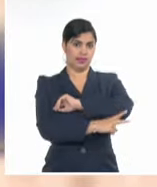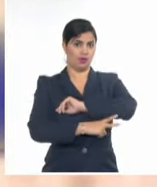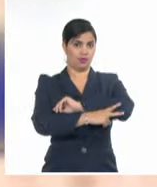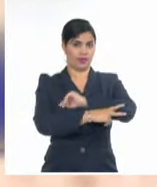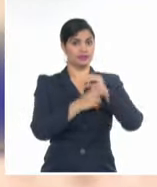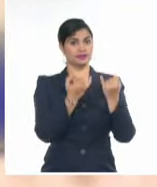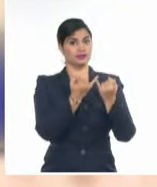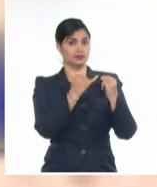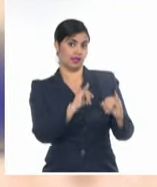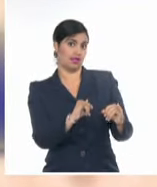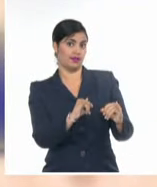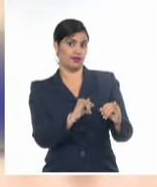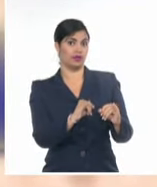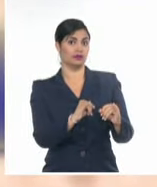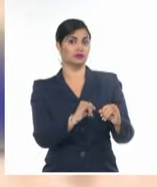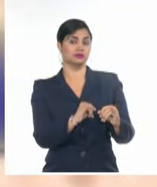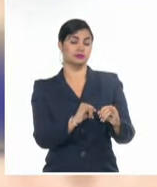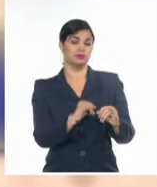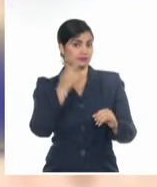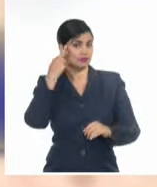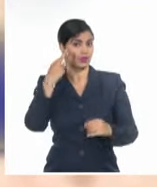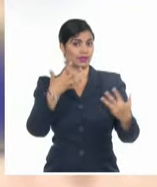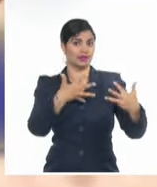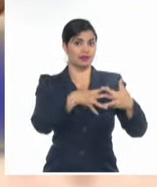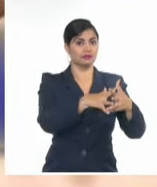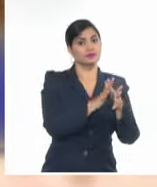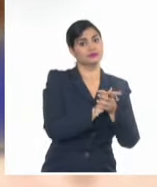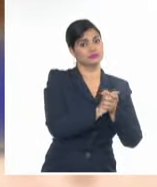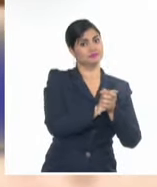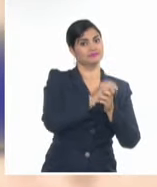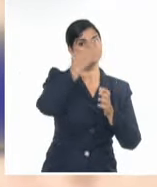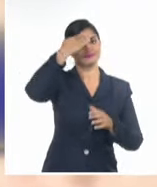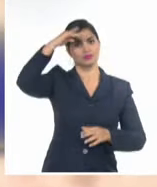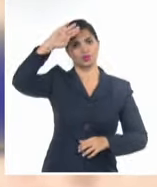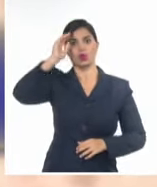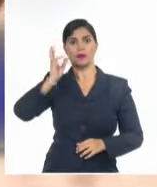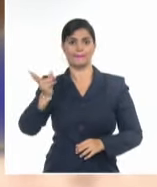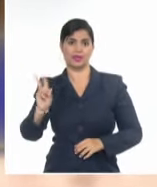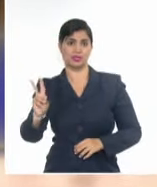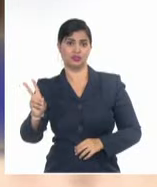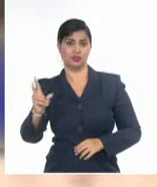consolidados, Cuba y Venezuela. Quisiéramos ver acá 15, 20 años,